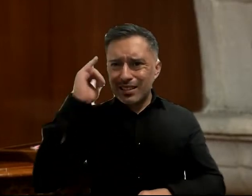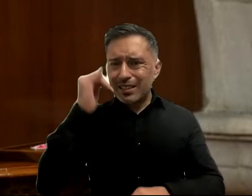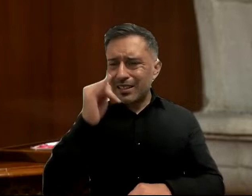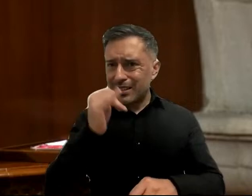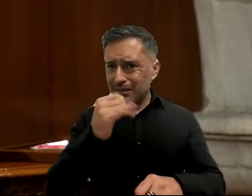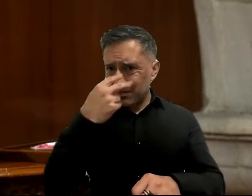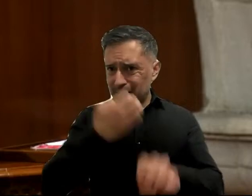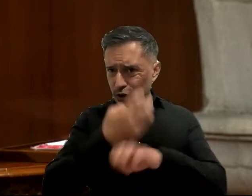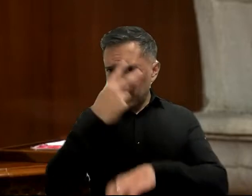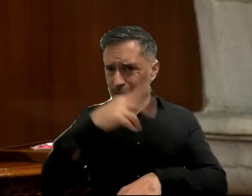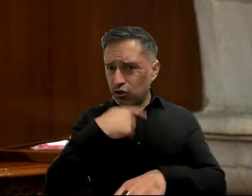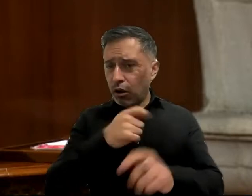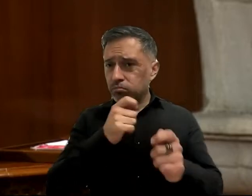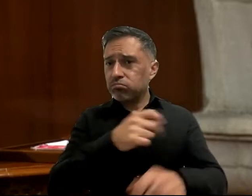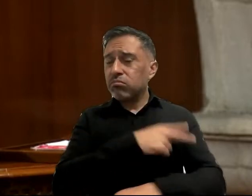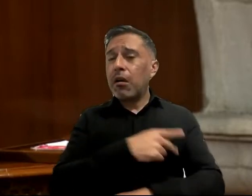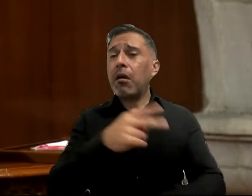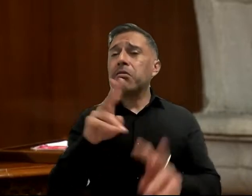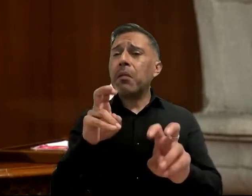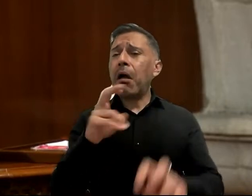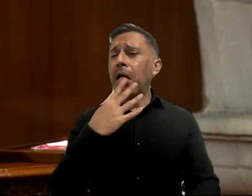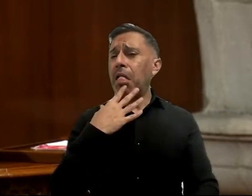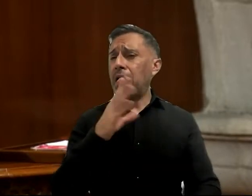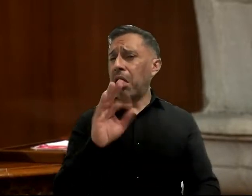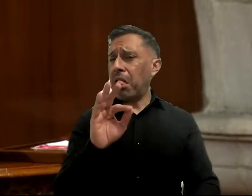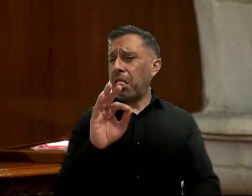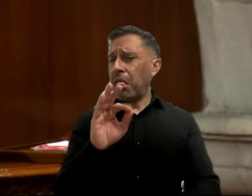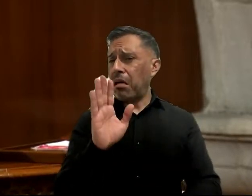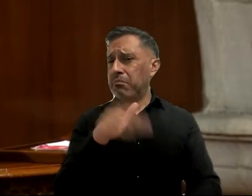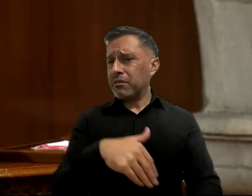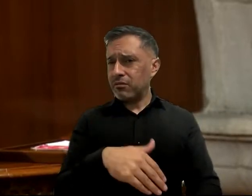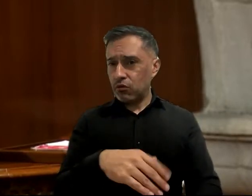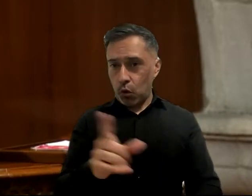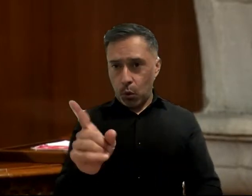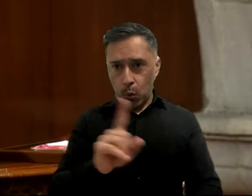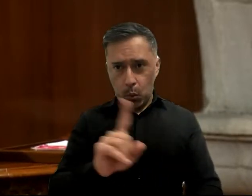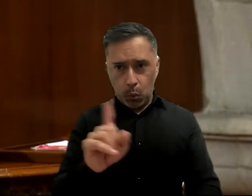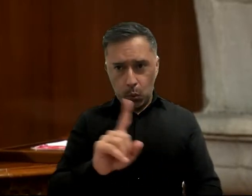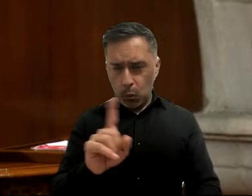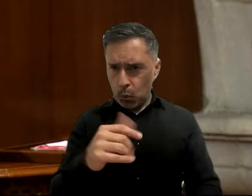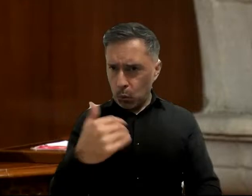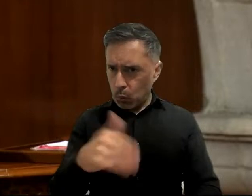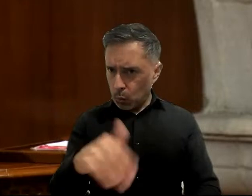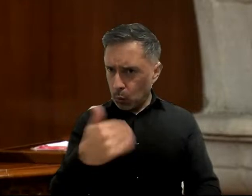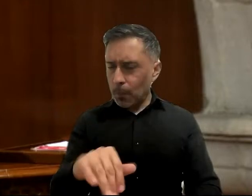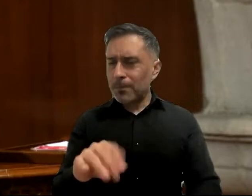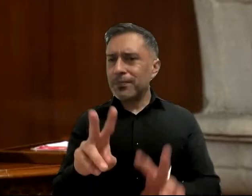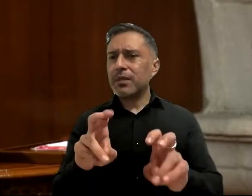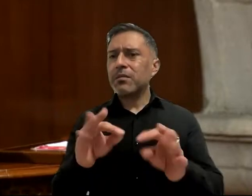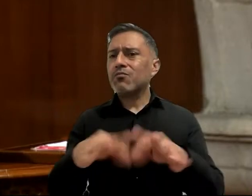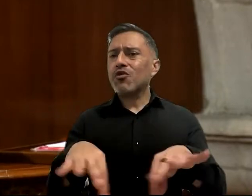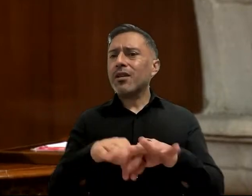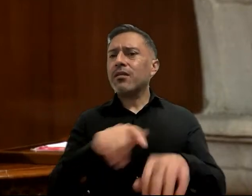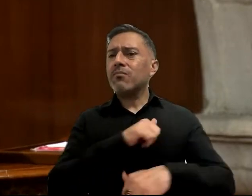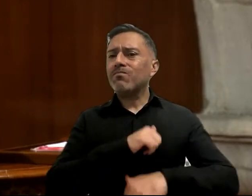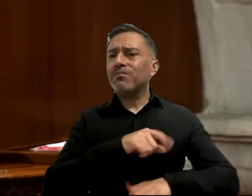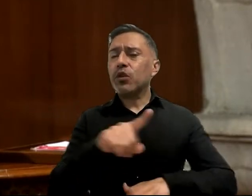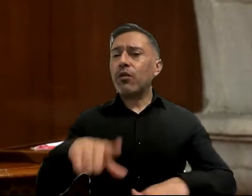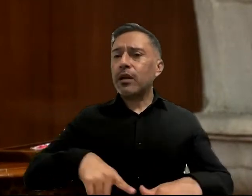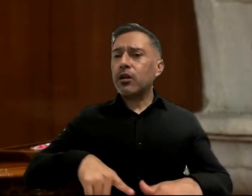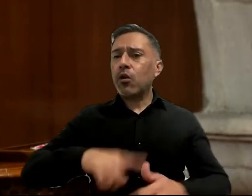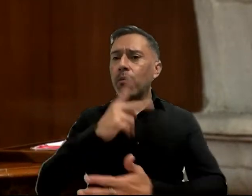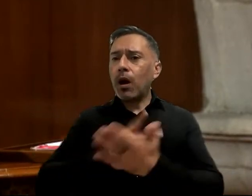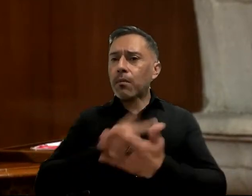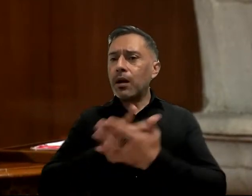cosa menor y que es importante, ya que es la dependencia que marca la directriz de las políticas públicas en